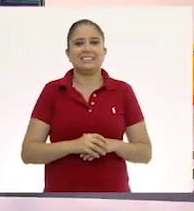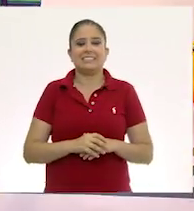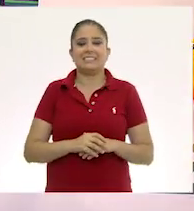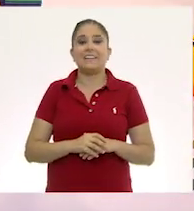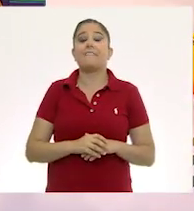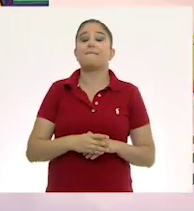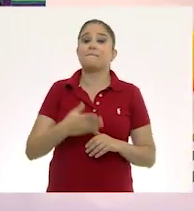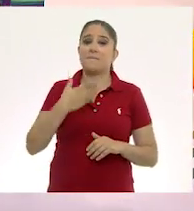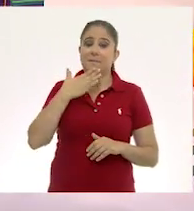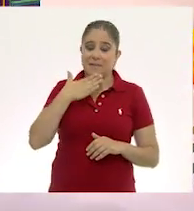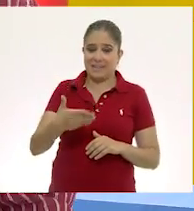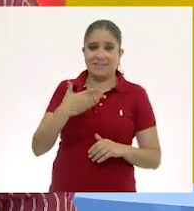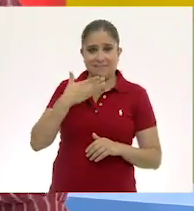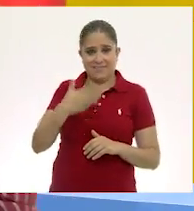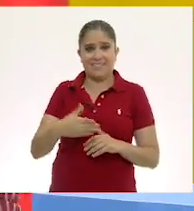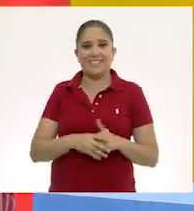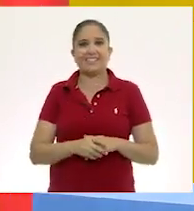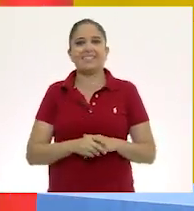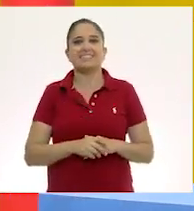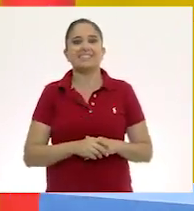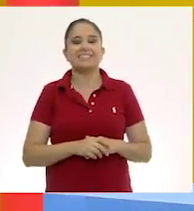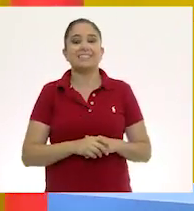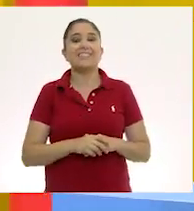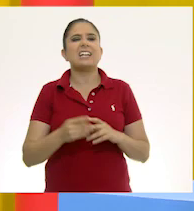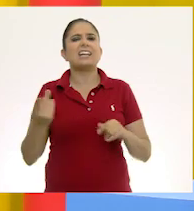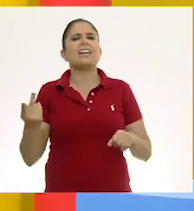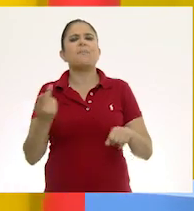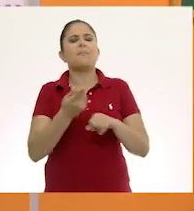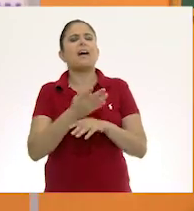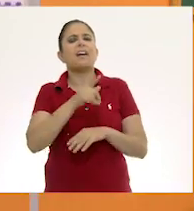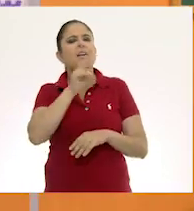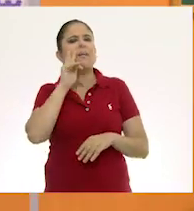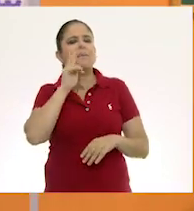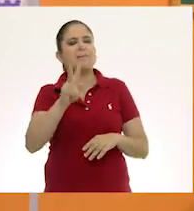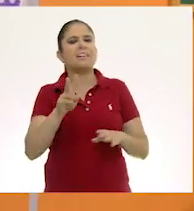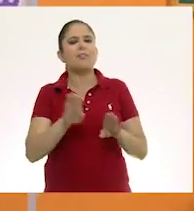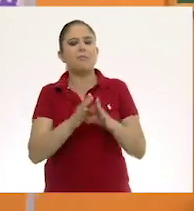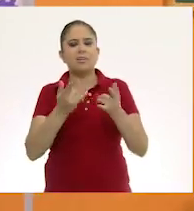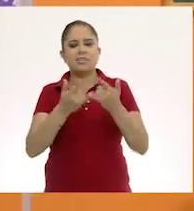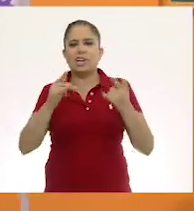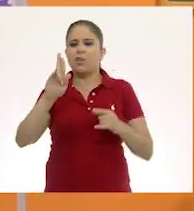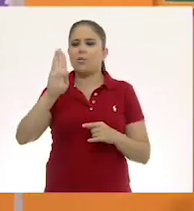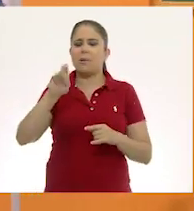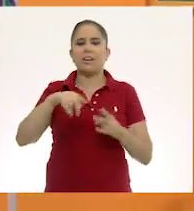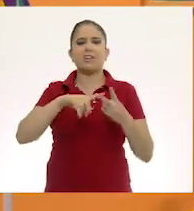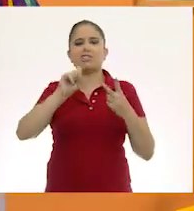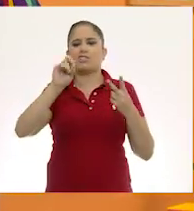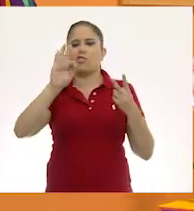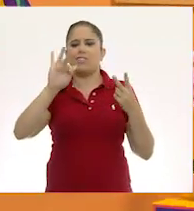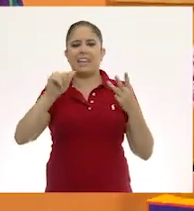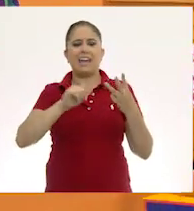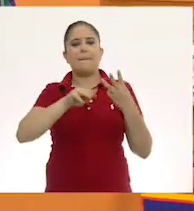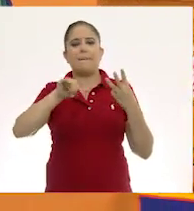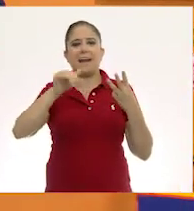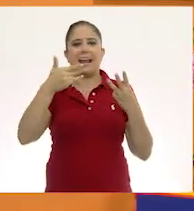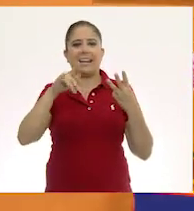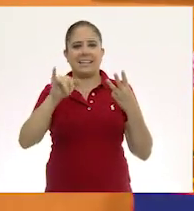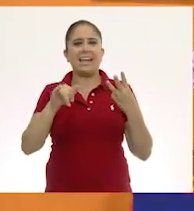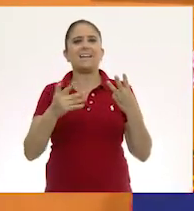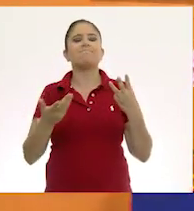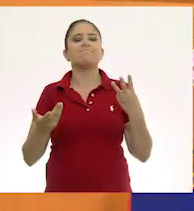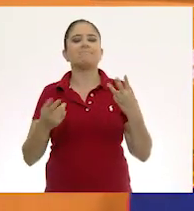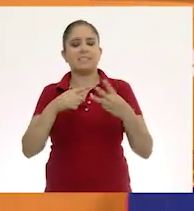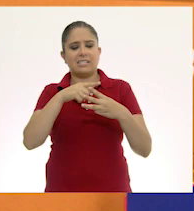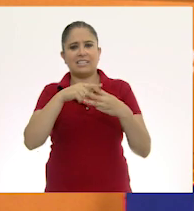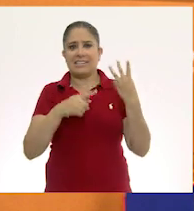Adiós. Muy bien. Arigato, arigato. Arigato. ¿Qué te pasó? ¿Qué te pareció esa la historia de Rubén, Sofía y Margarita?